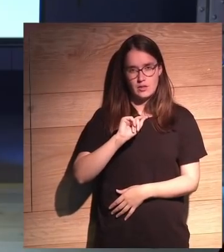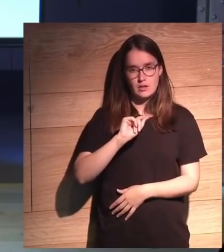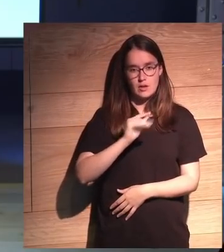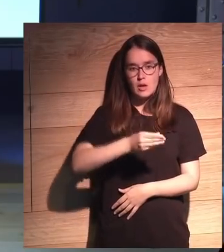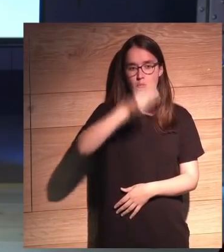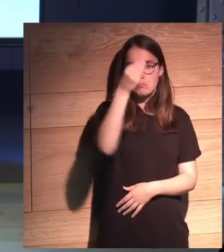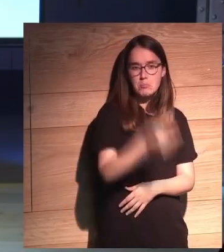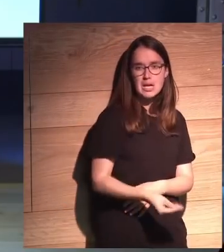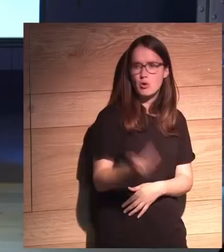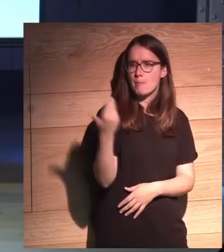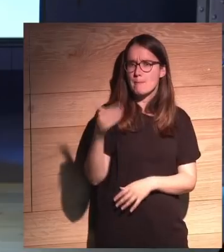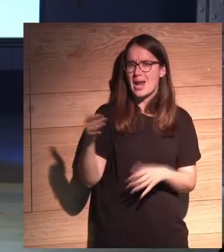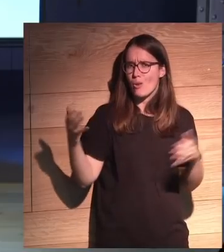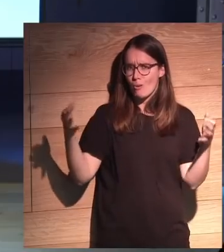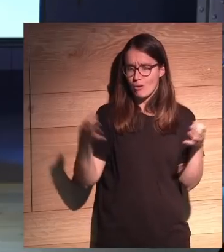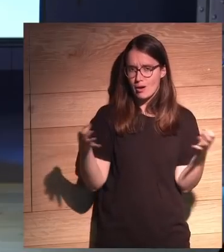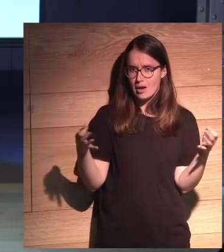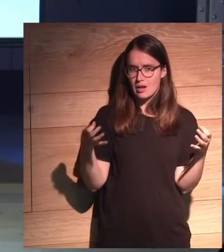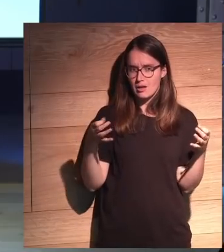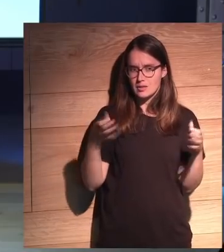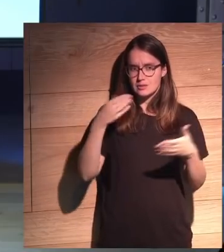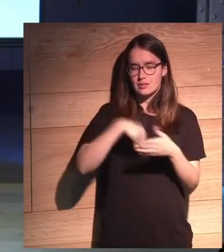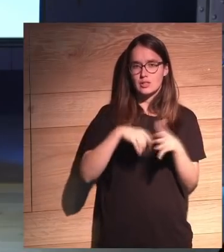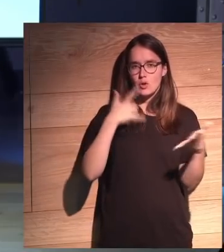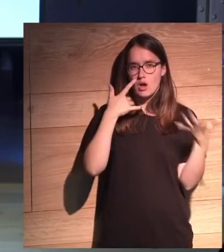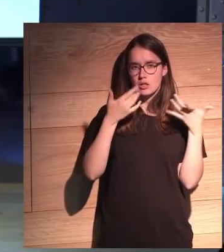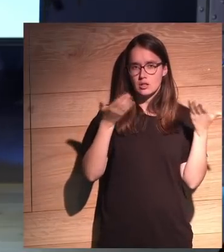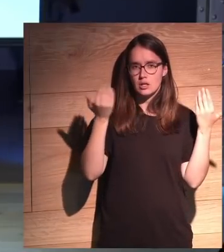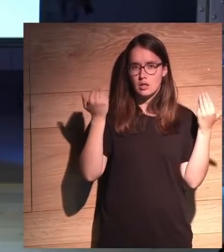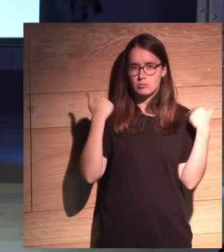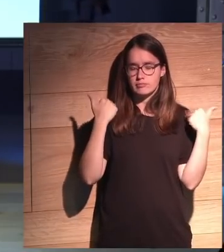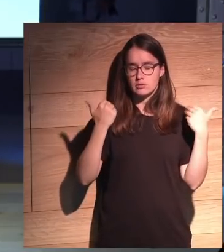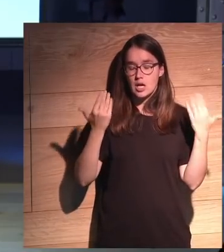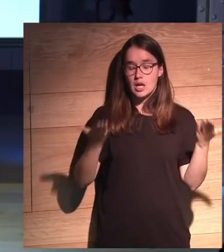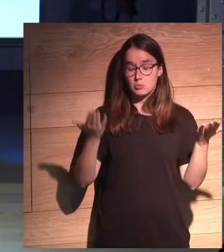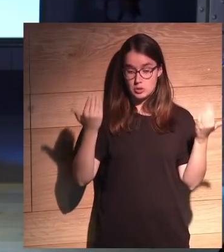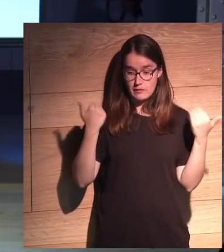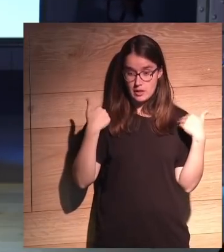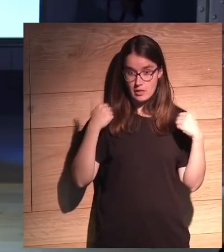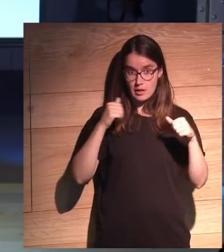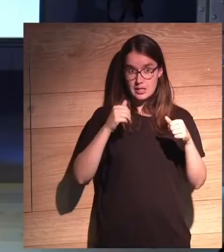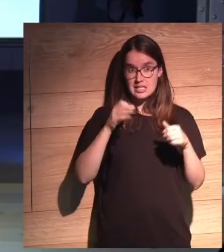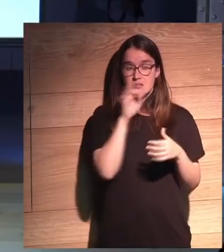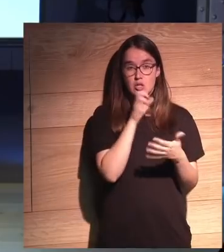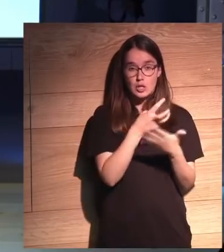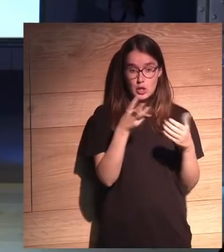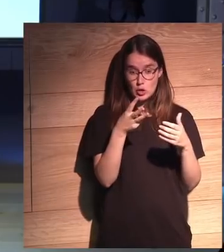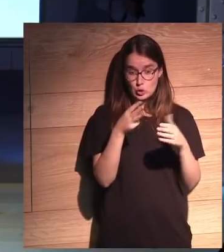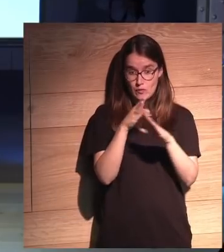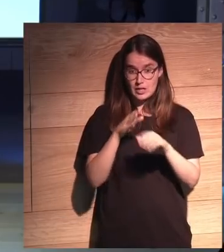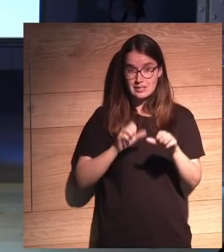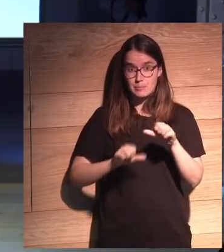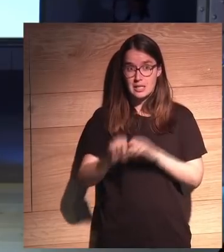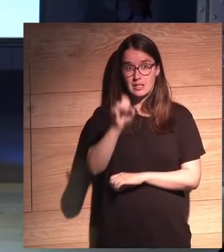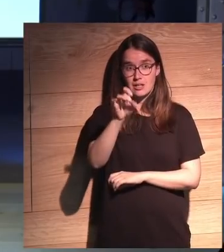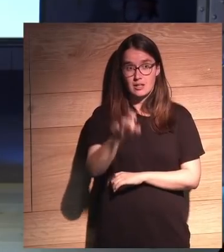es lo bueno y qué es lo malo en el mundo del arte, se le concede desde este momento, desde finales del siglo XVIII,